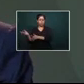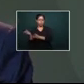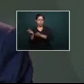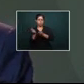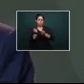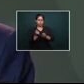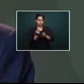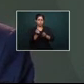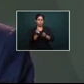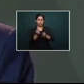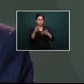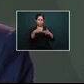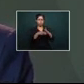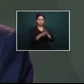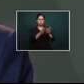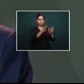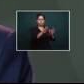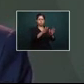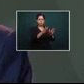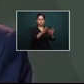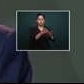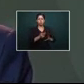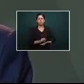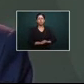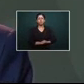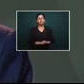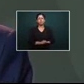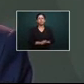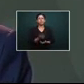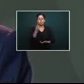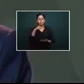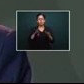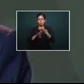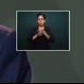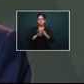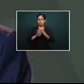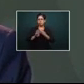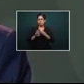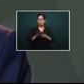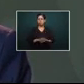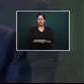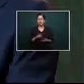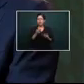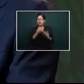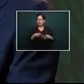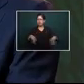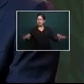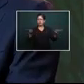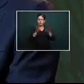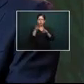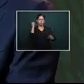Creo que hay algo importante que destacar: